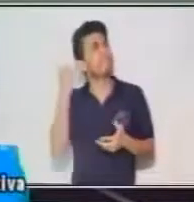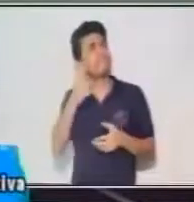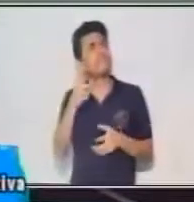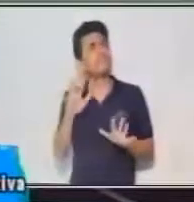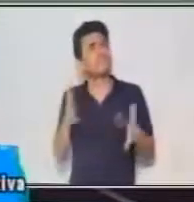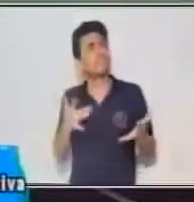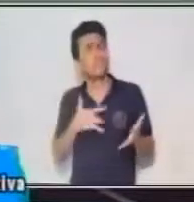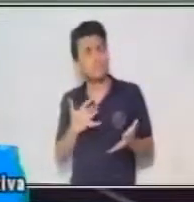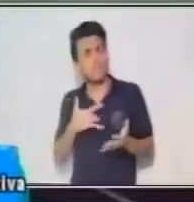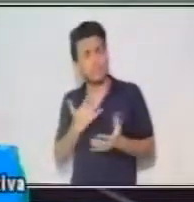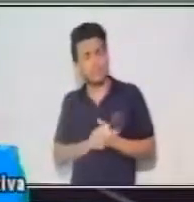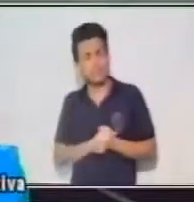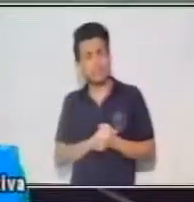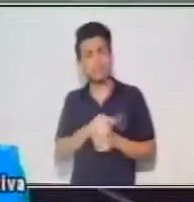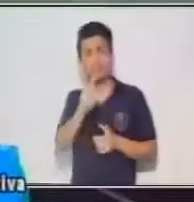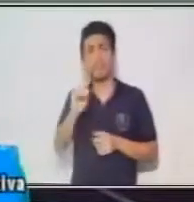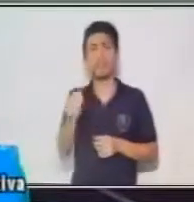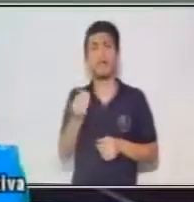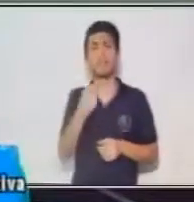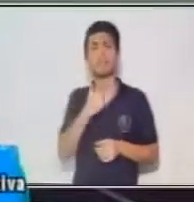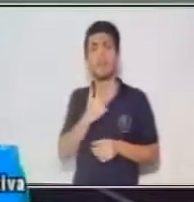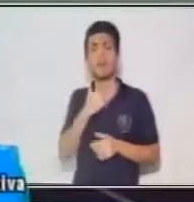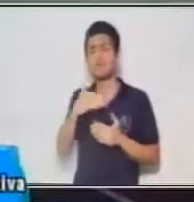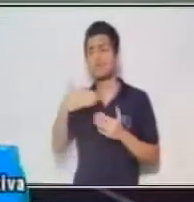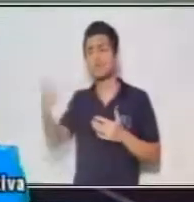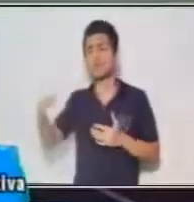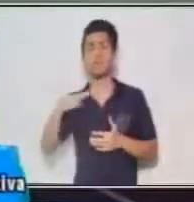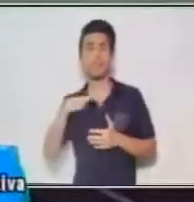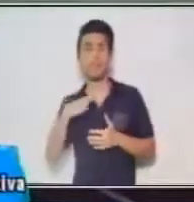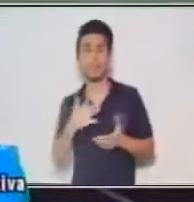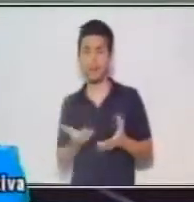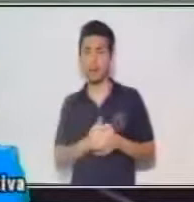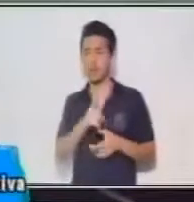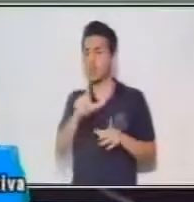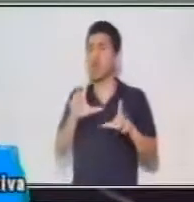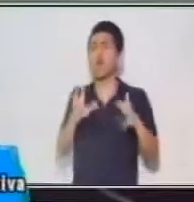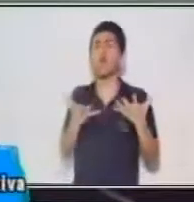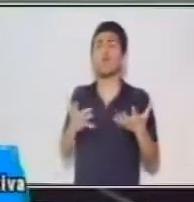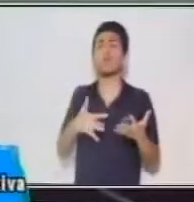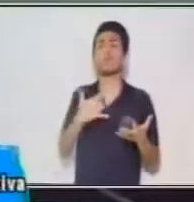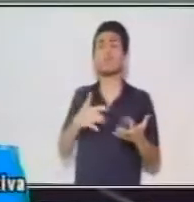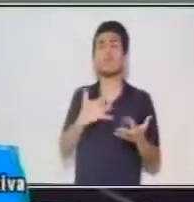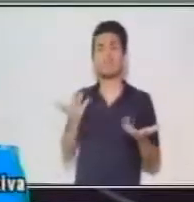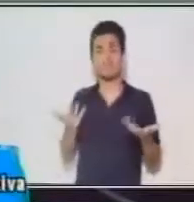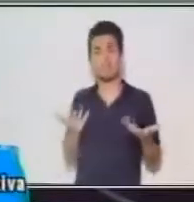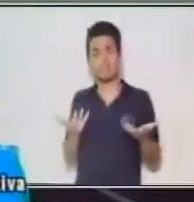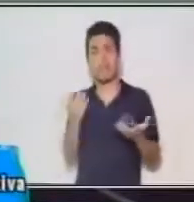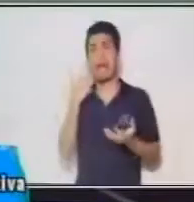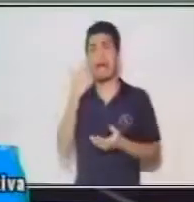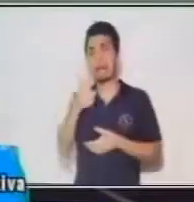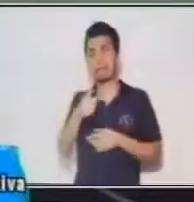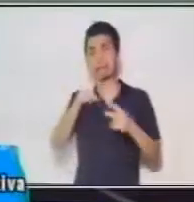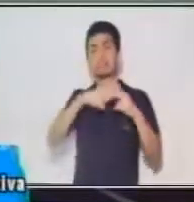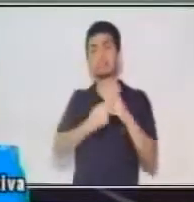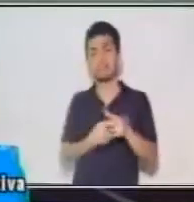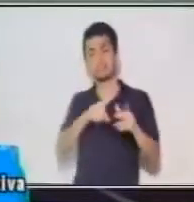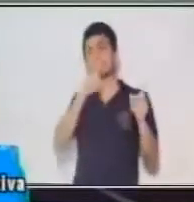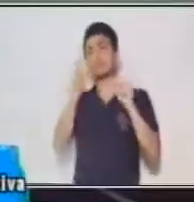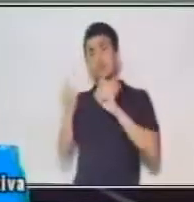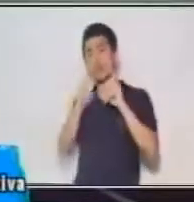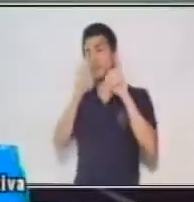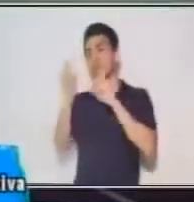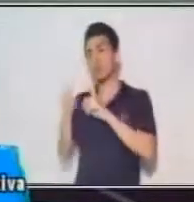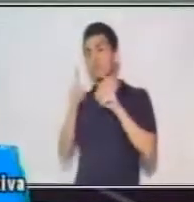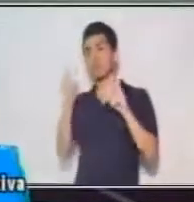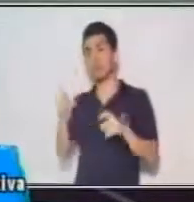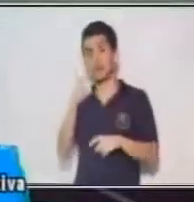manera? ¿Qué te gustaría tener? ¿Cómo te gustaría sentirte? Entonces te empiezan a preguntar y